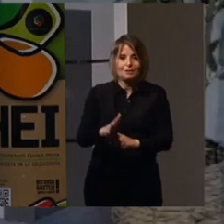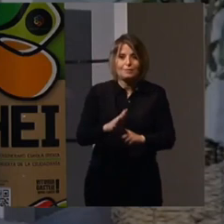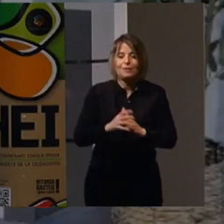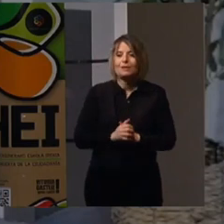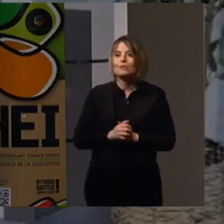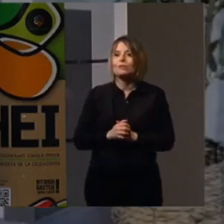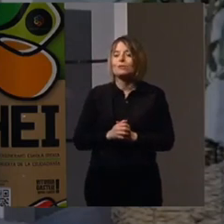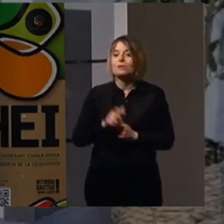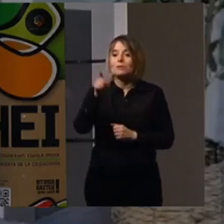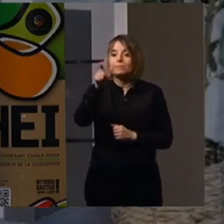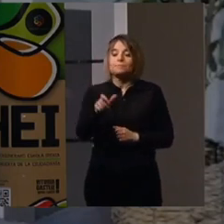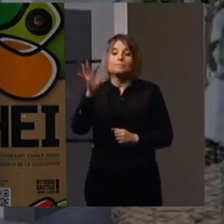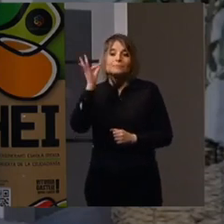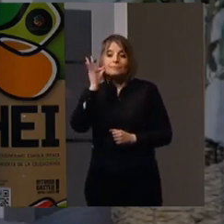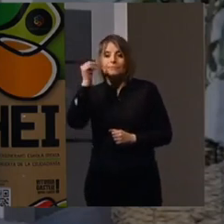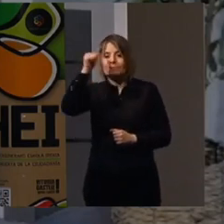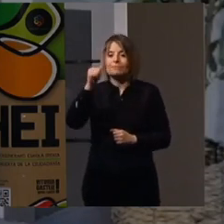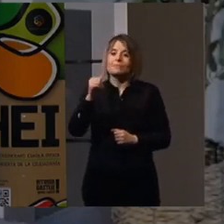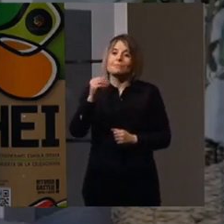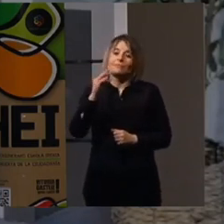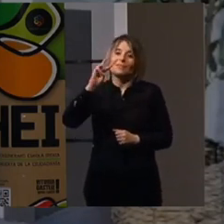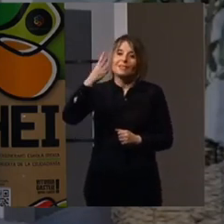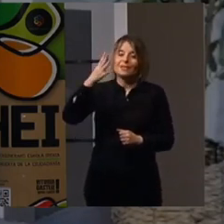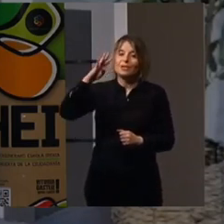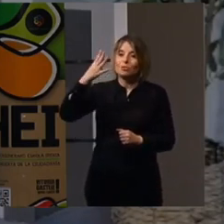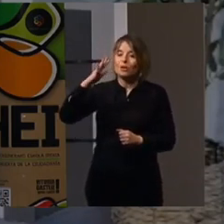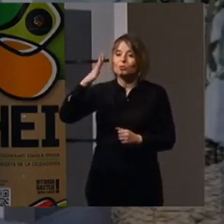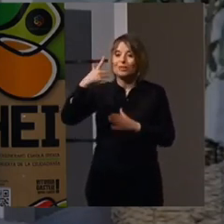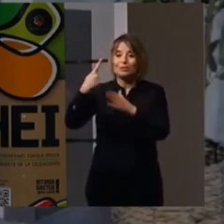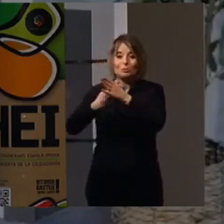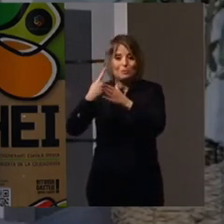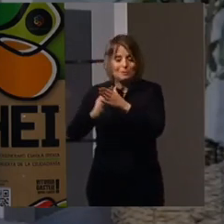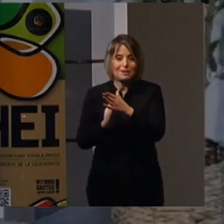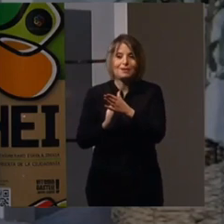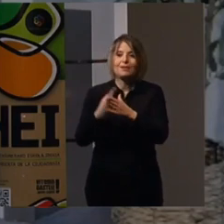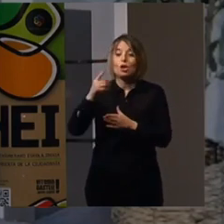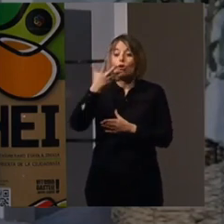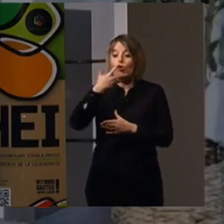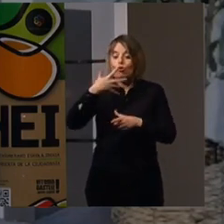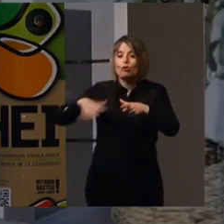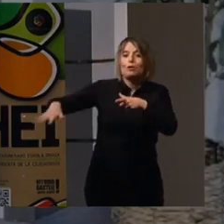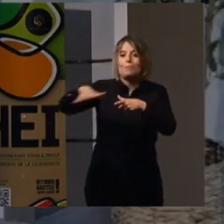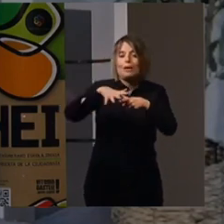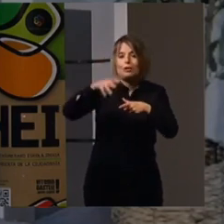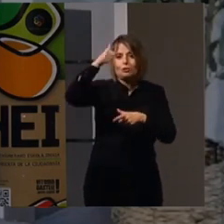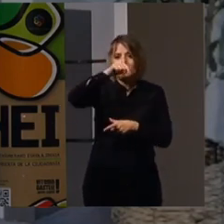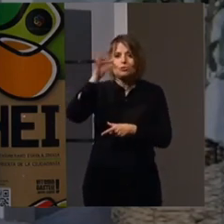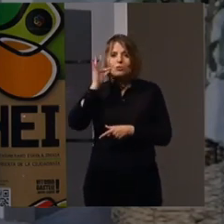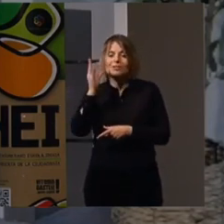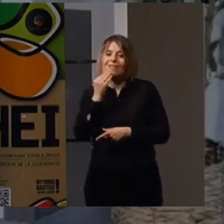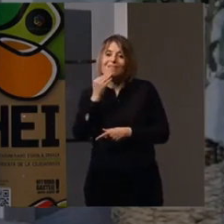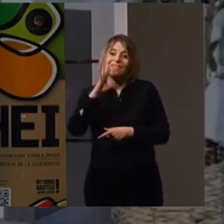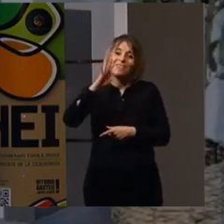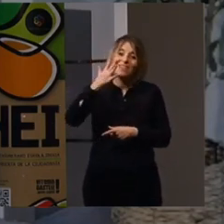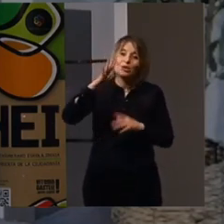discriminación, destinado a chicas y chicos de 3.º, 4.º, 5.º y 6.º de primaria, y Conoce tu barrio, destinado a chicas y chicos de